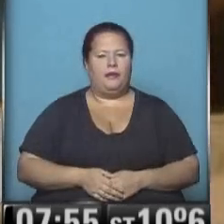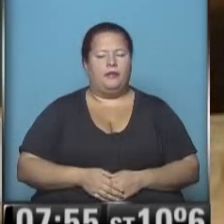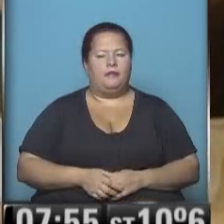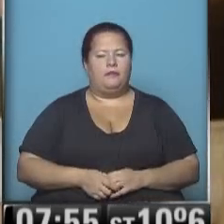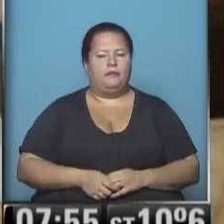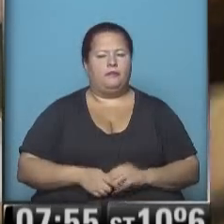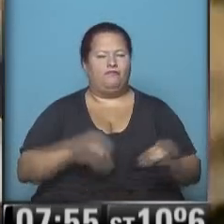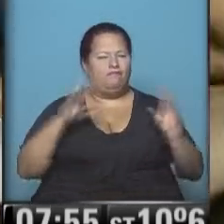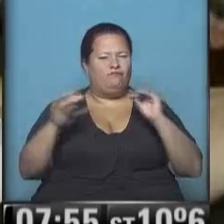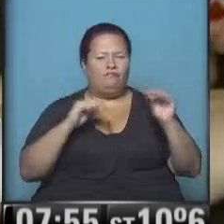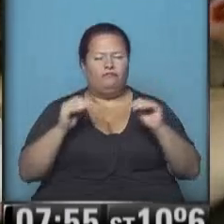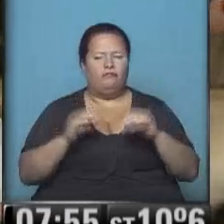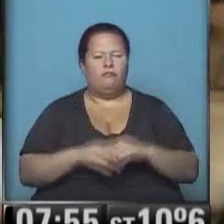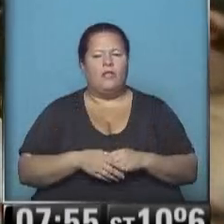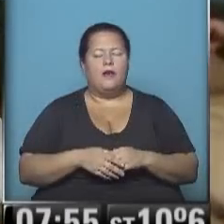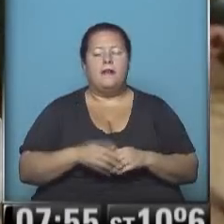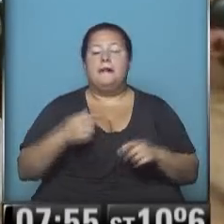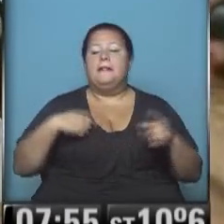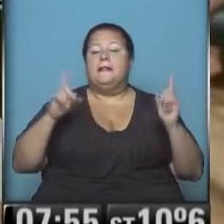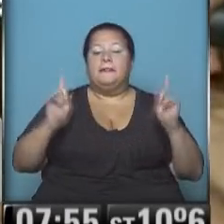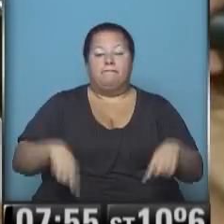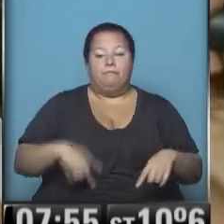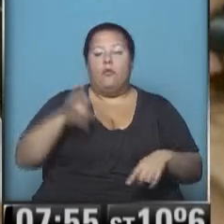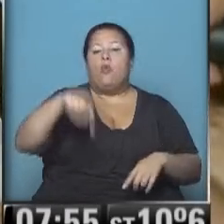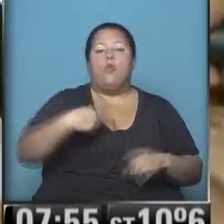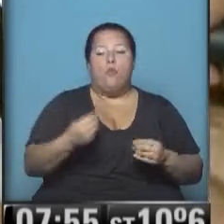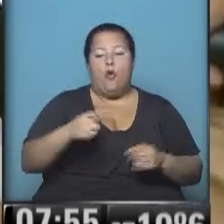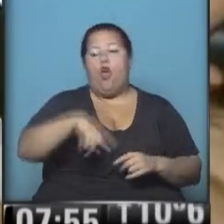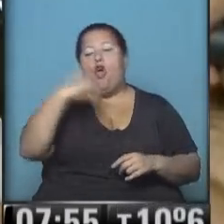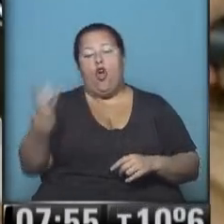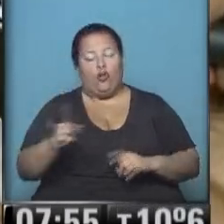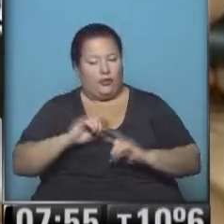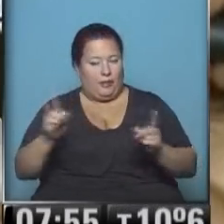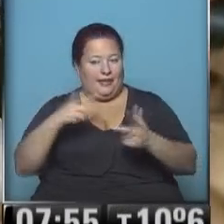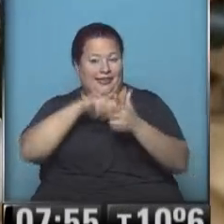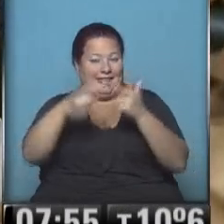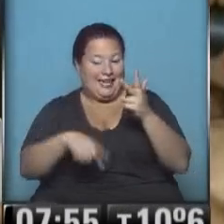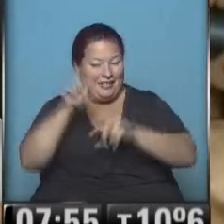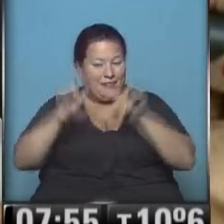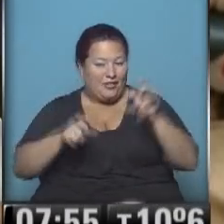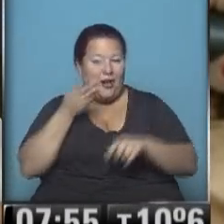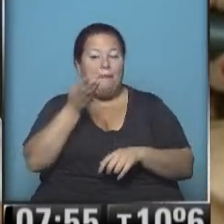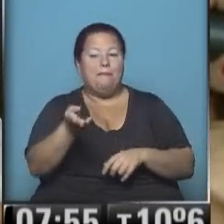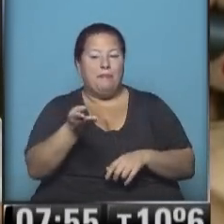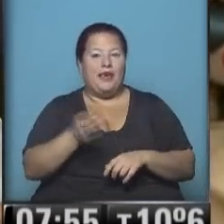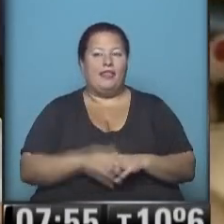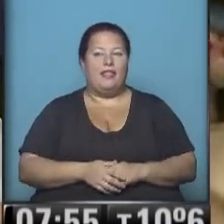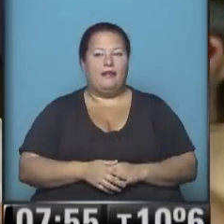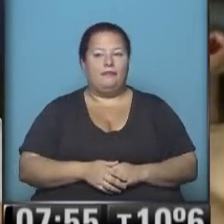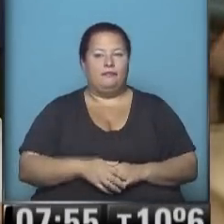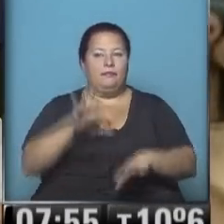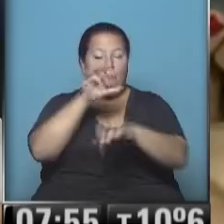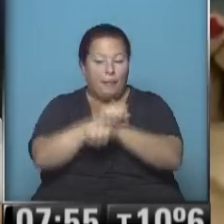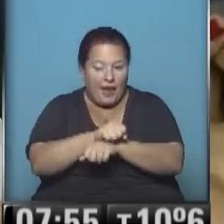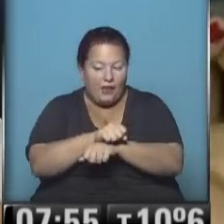estos 15 millones de dólares? No conozco yo el fondo de eso, como de los otros, de las tres personas que se están pidiendo la